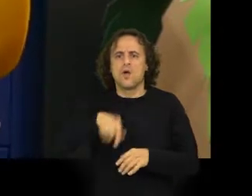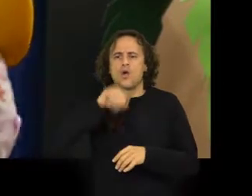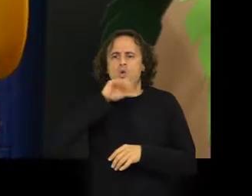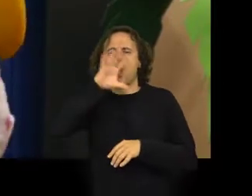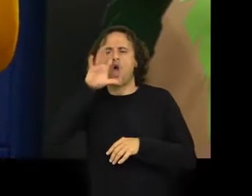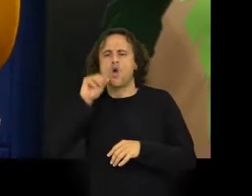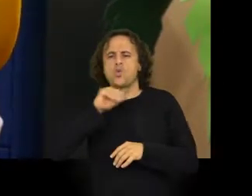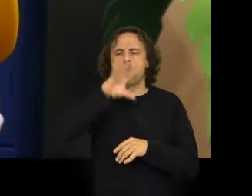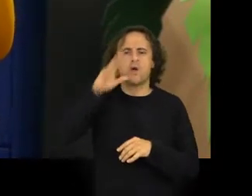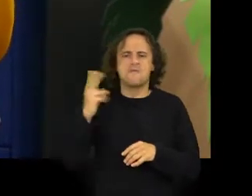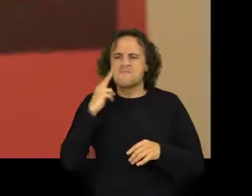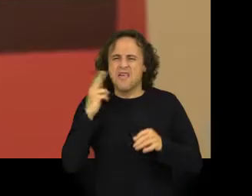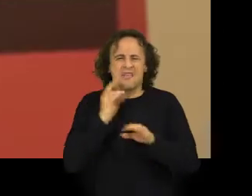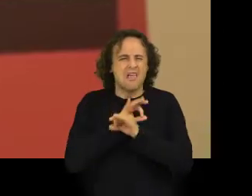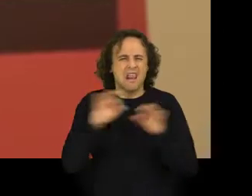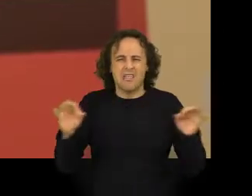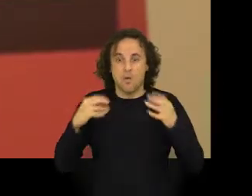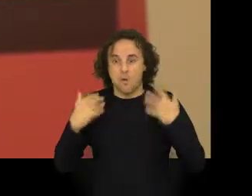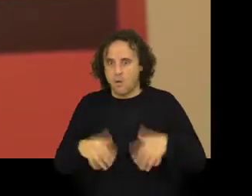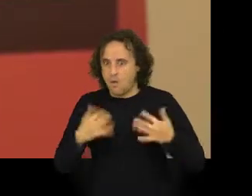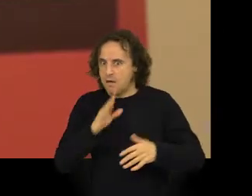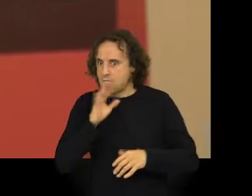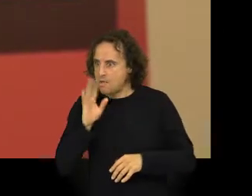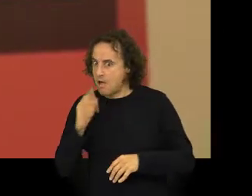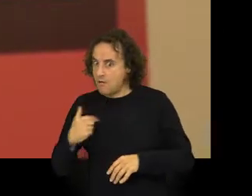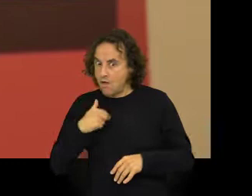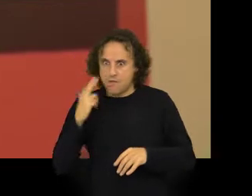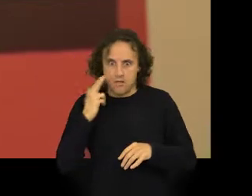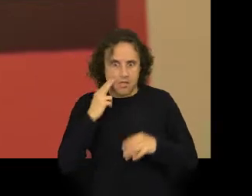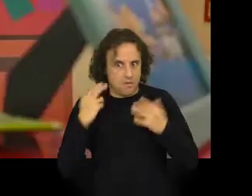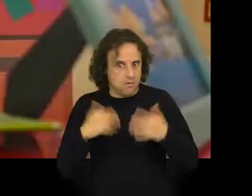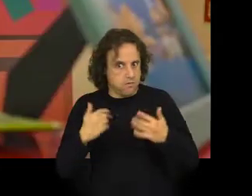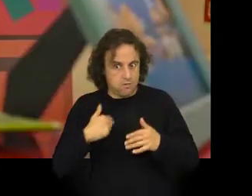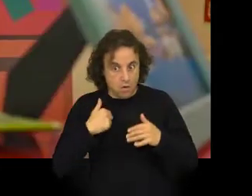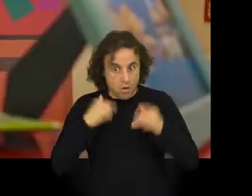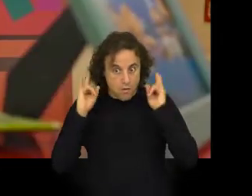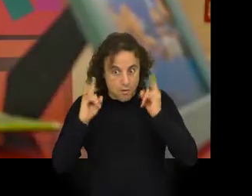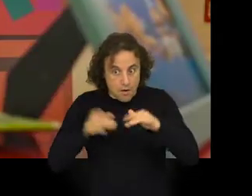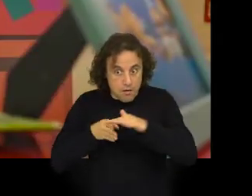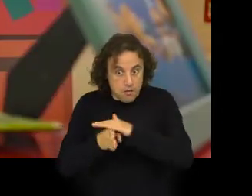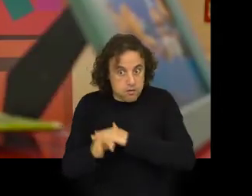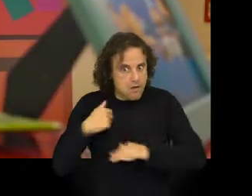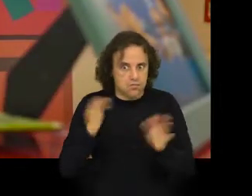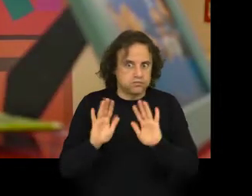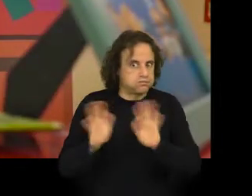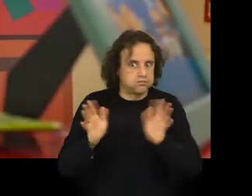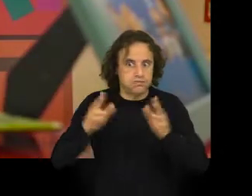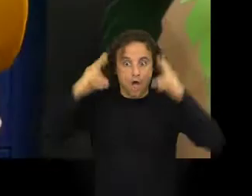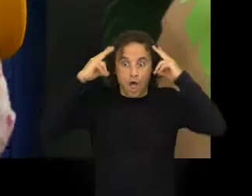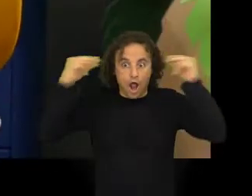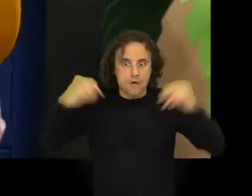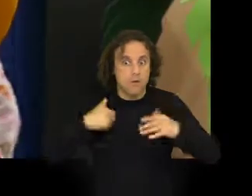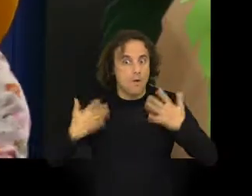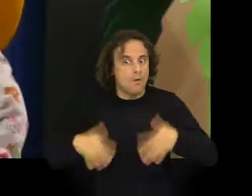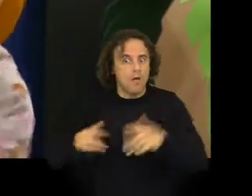os ouveos dos lobos. ¡Ai, mamá, qué medo! Pois eu non entraba na fraga. A min os